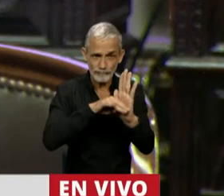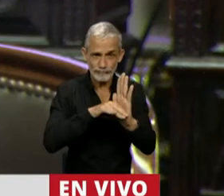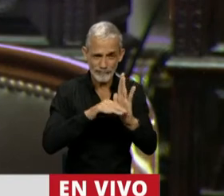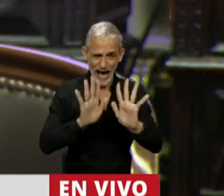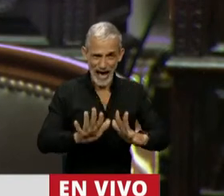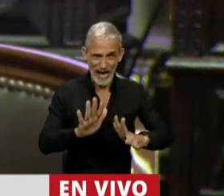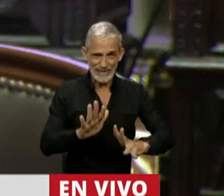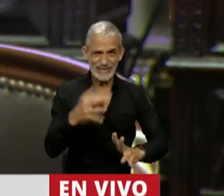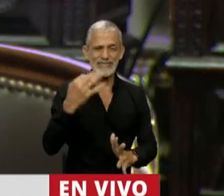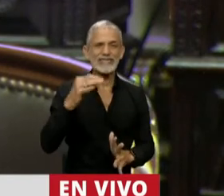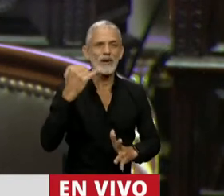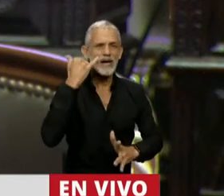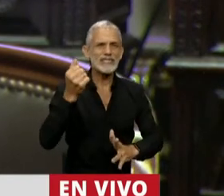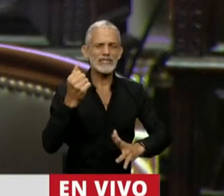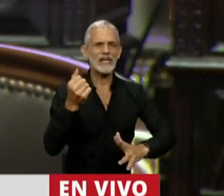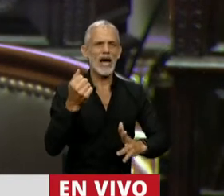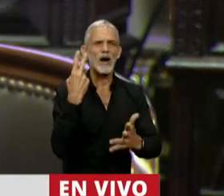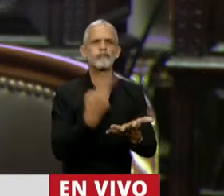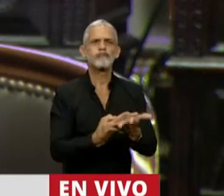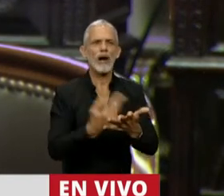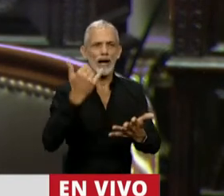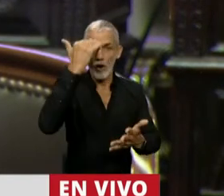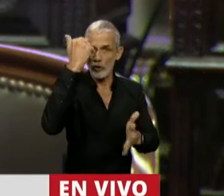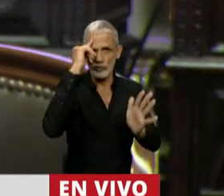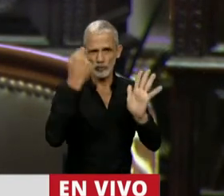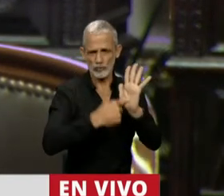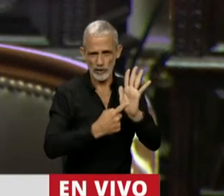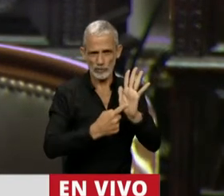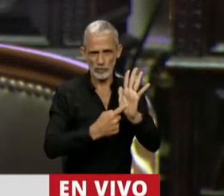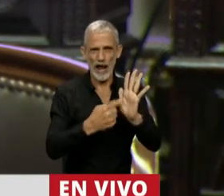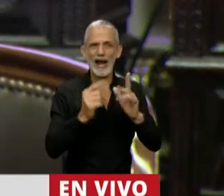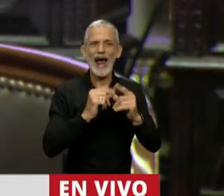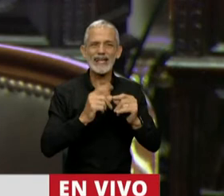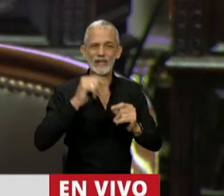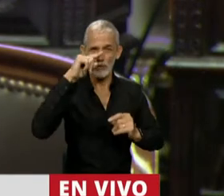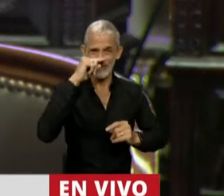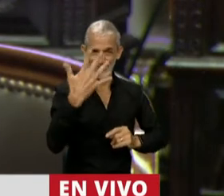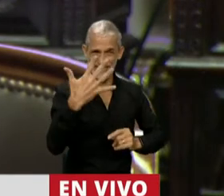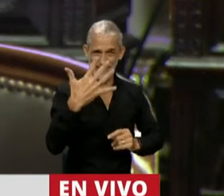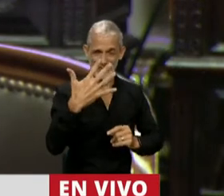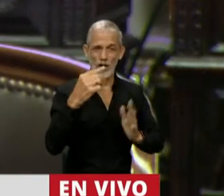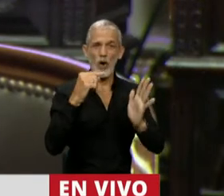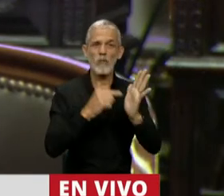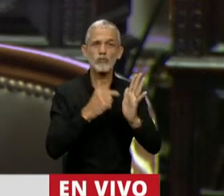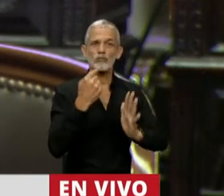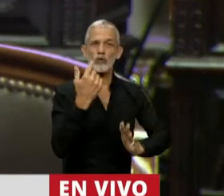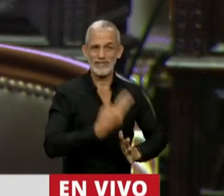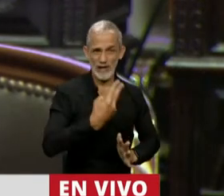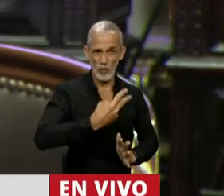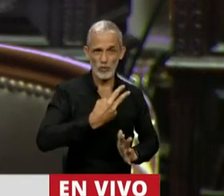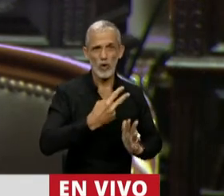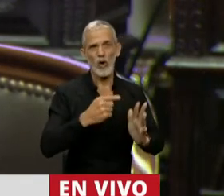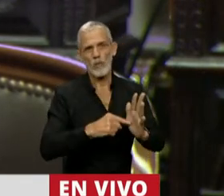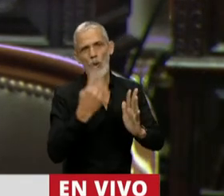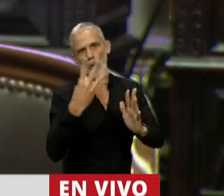enunciada ha recibido expreso reconocimiento constitucional en el citado artículo 75, inciso segundo,